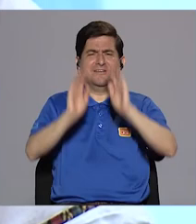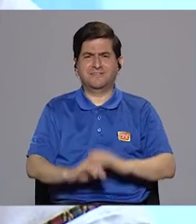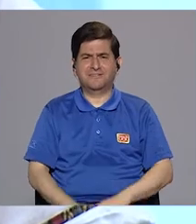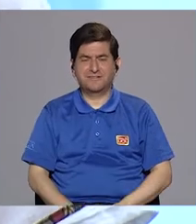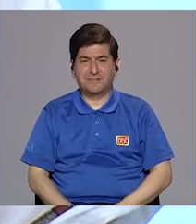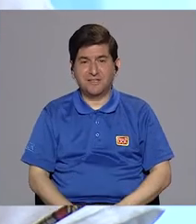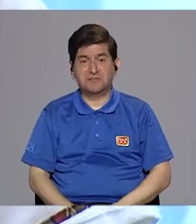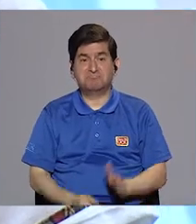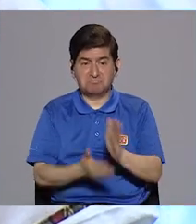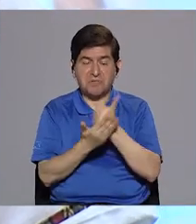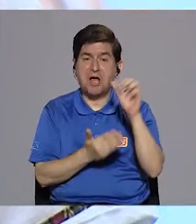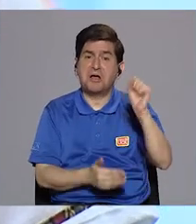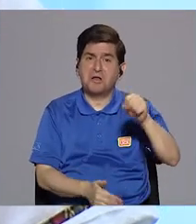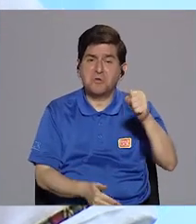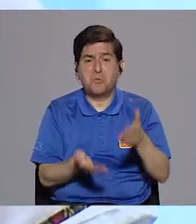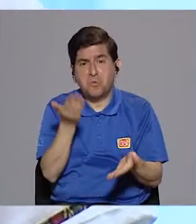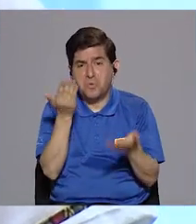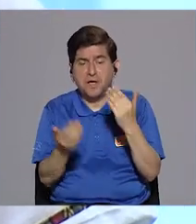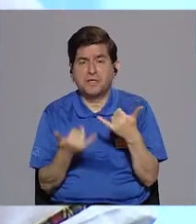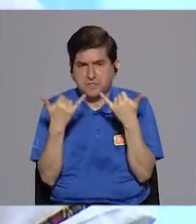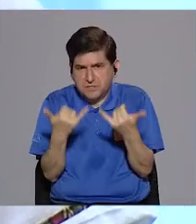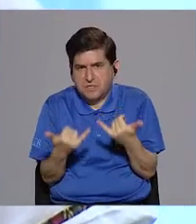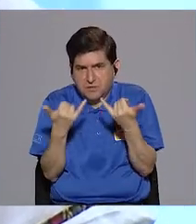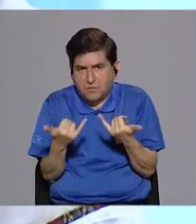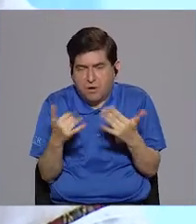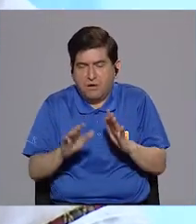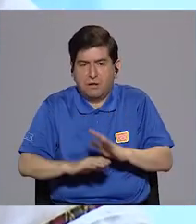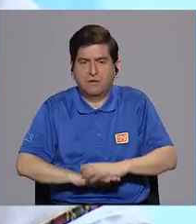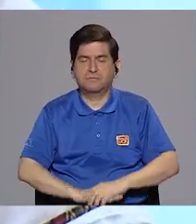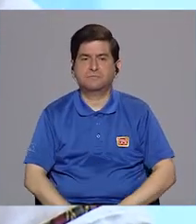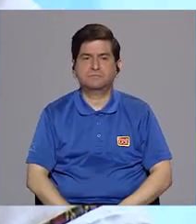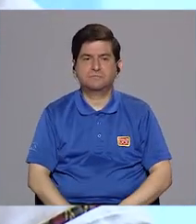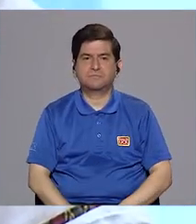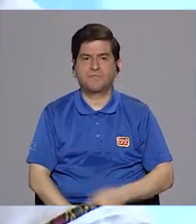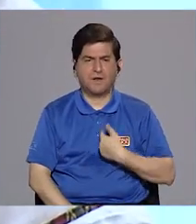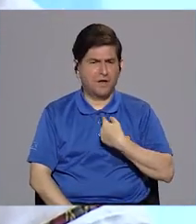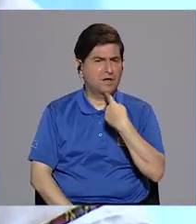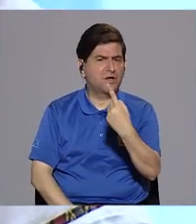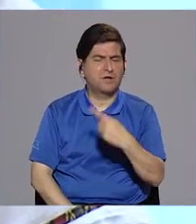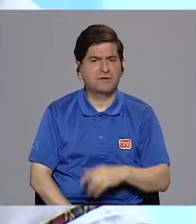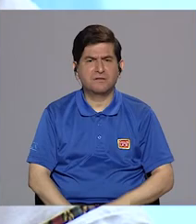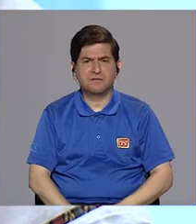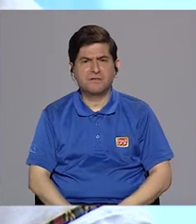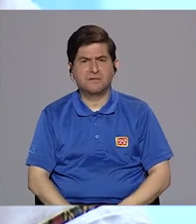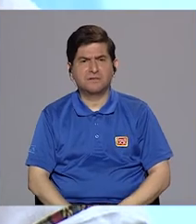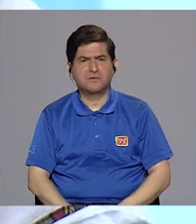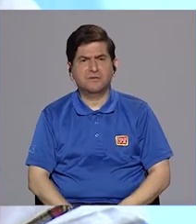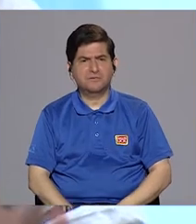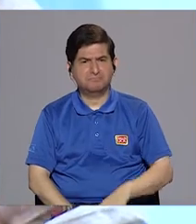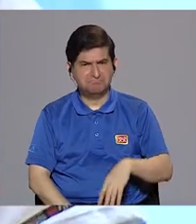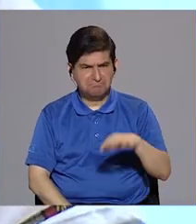Y hay algunas que son fantásticas, ¿no? De las actuales, ¿no? Y le digo, bueno,